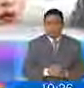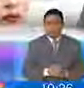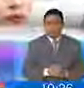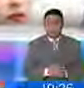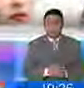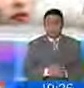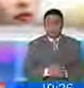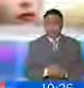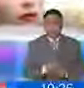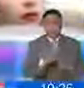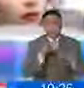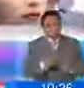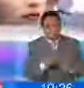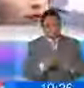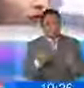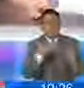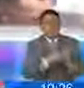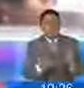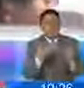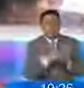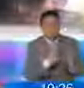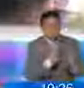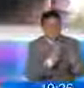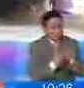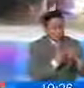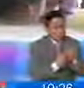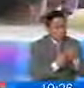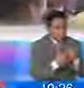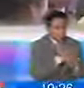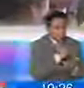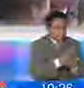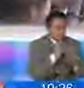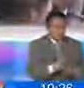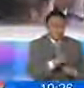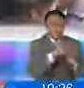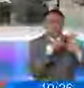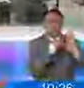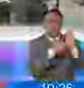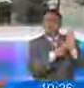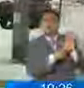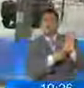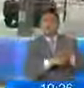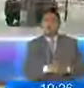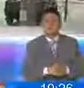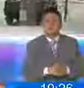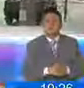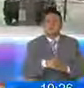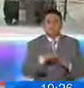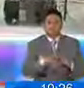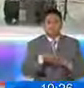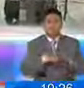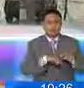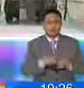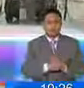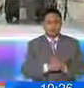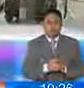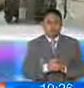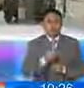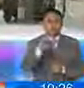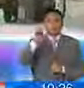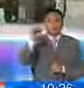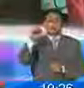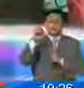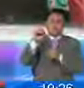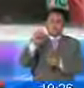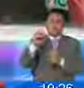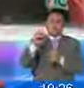Vamos a insistir en la vía del diálogo, por supuesto, con la norma en la mano. Además, se refiere que el incremento del 0 al 10%